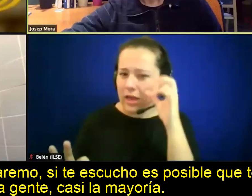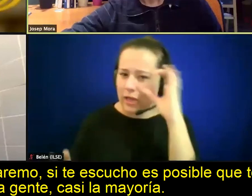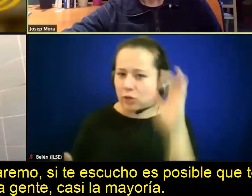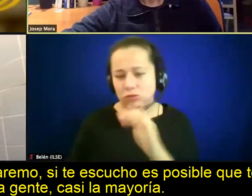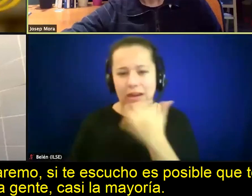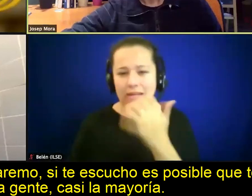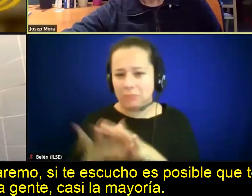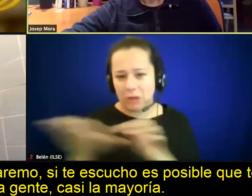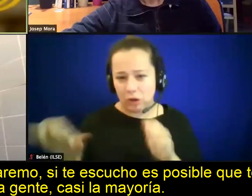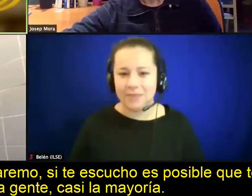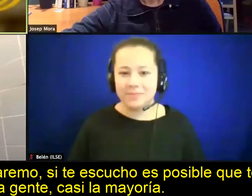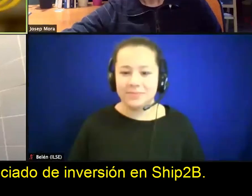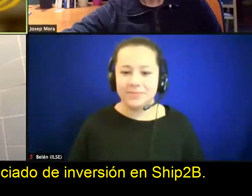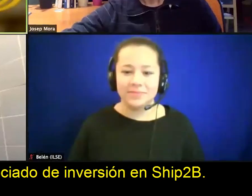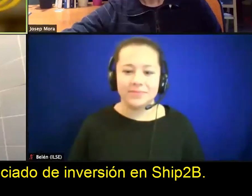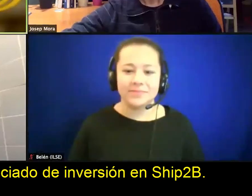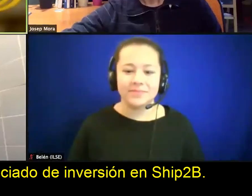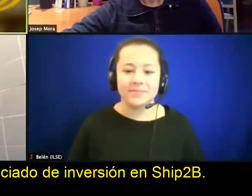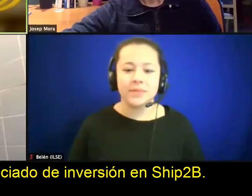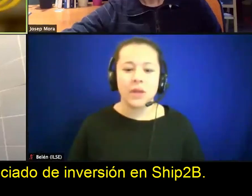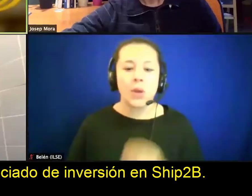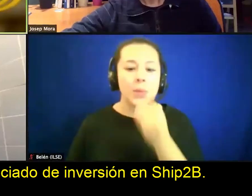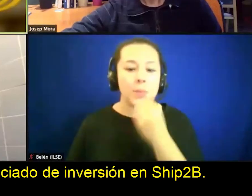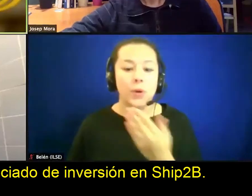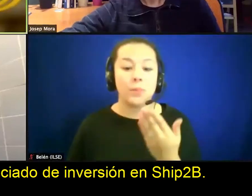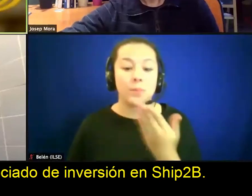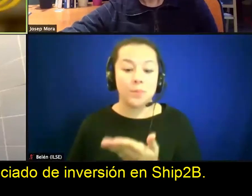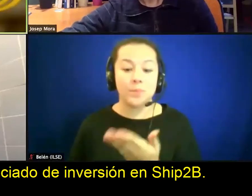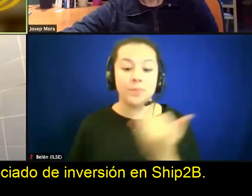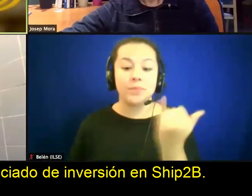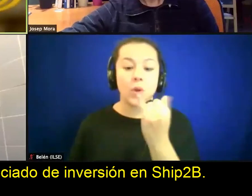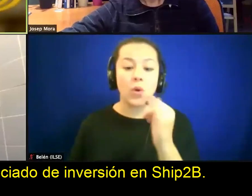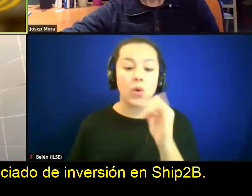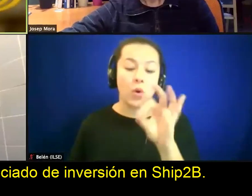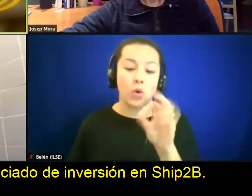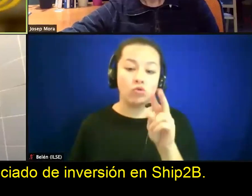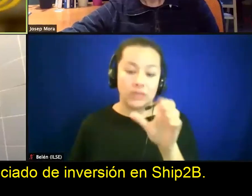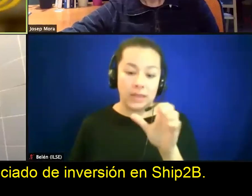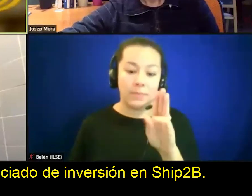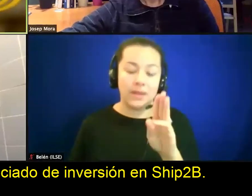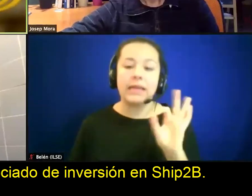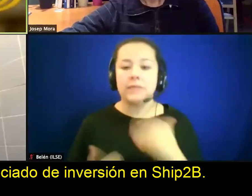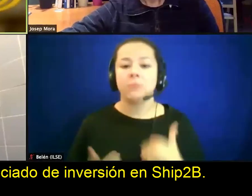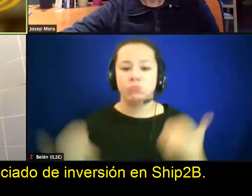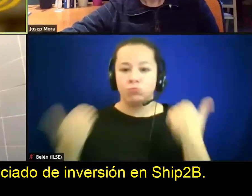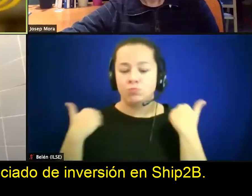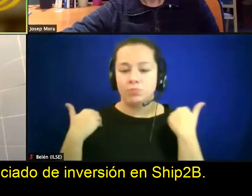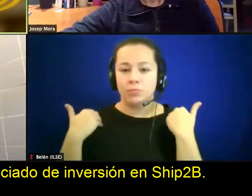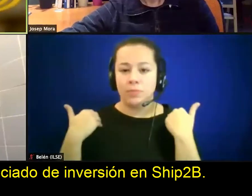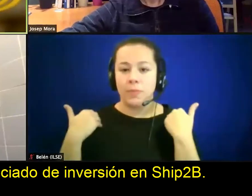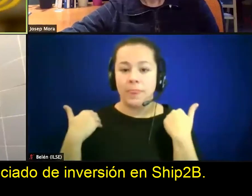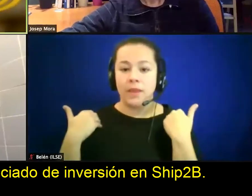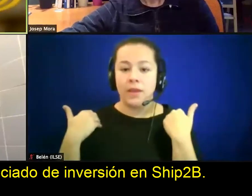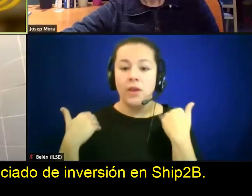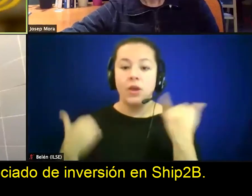mayoría. Bueno, Josep es asociado de inversión en Ship2B, donde se encarga de la captación y análisis de proyectos